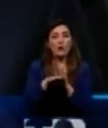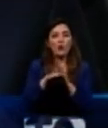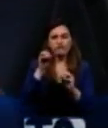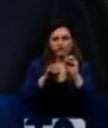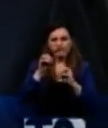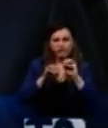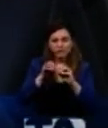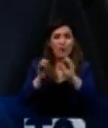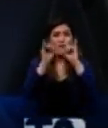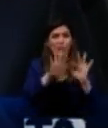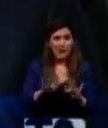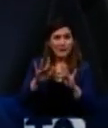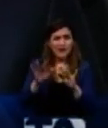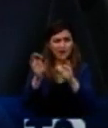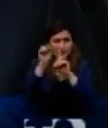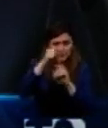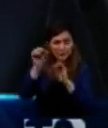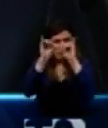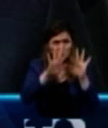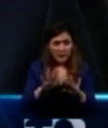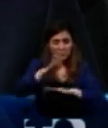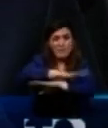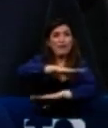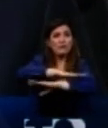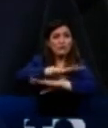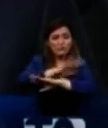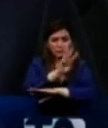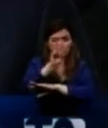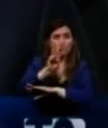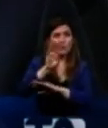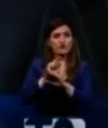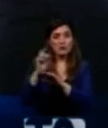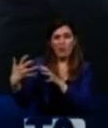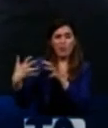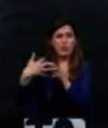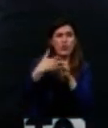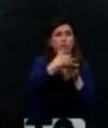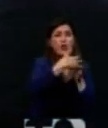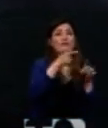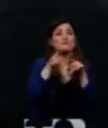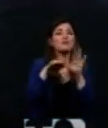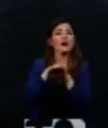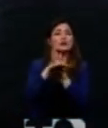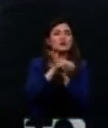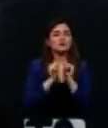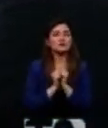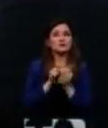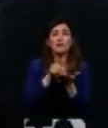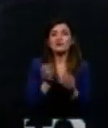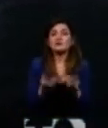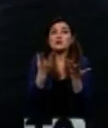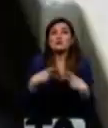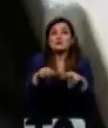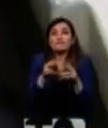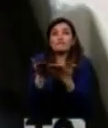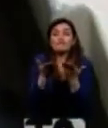BIMO, ¿sí? Y en la segunda se van a conectar a través de esta con las plataformas de los bancos. En cuanto al tema de costos, aún no están